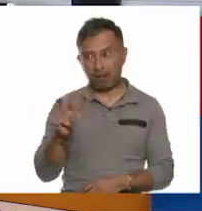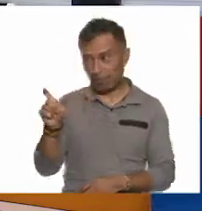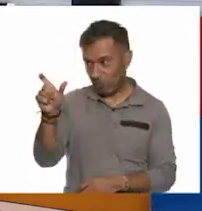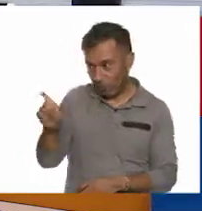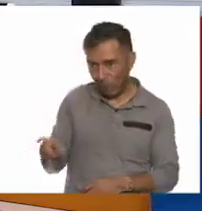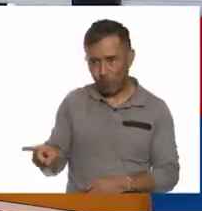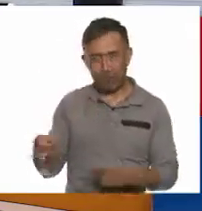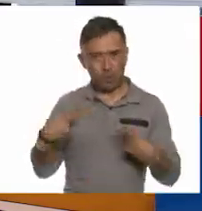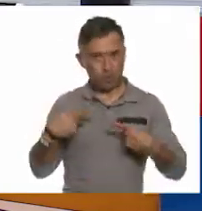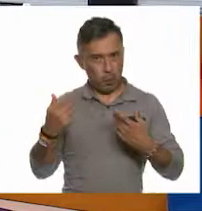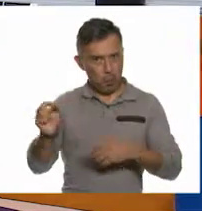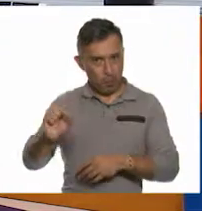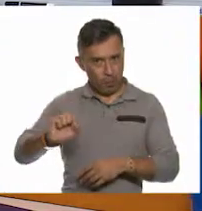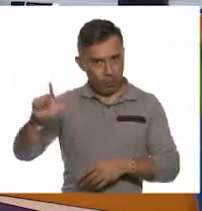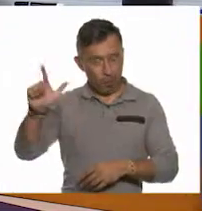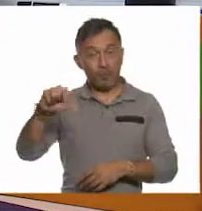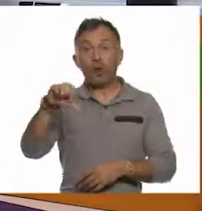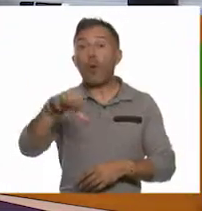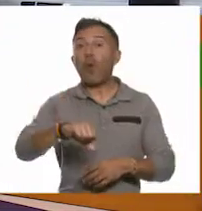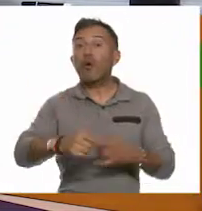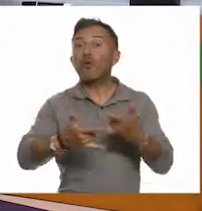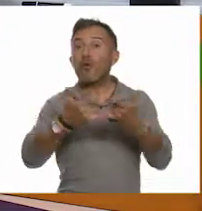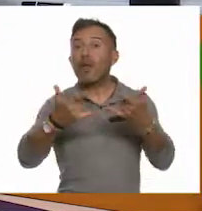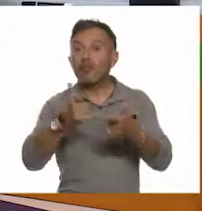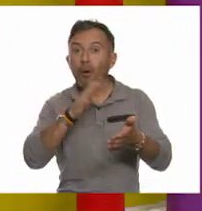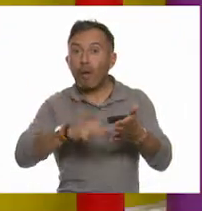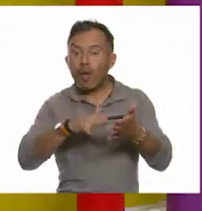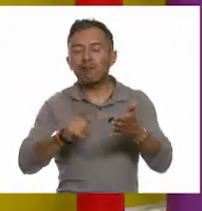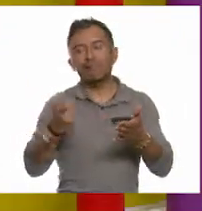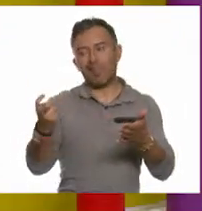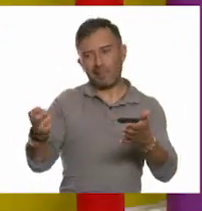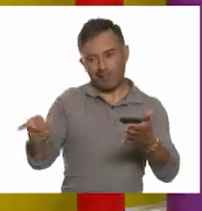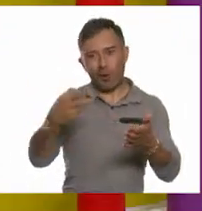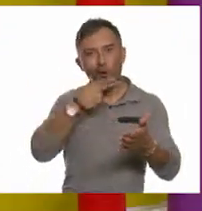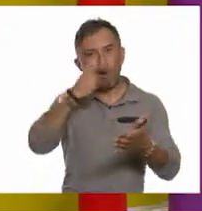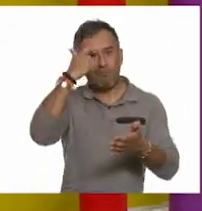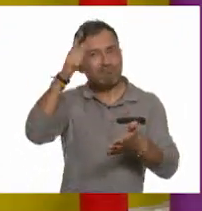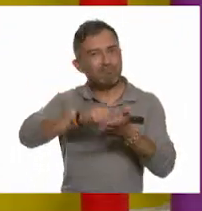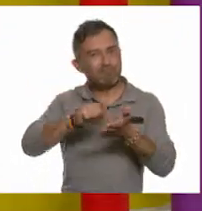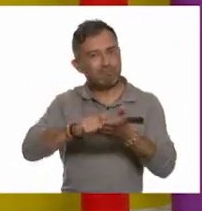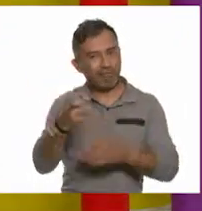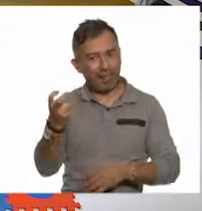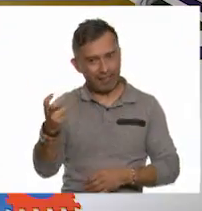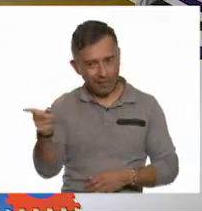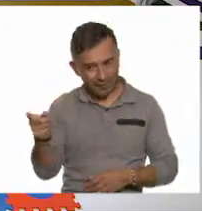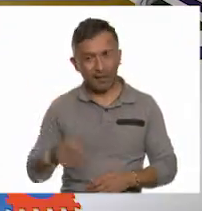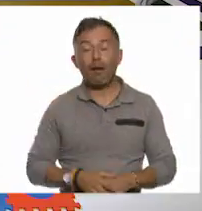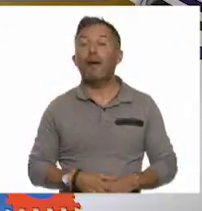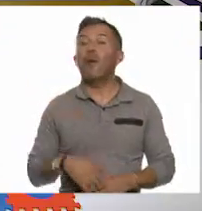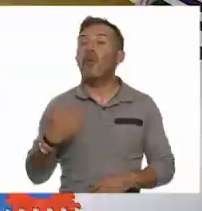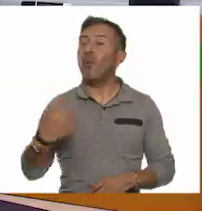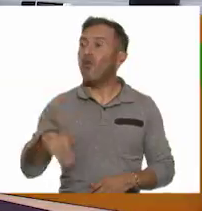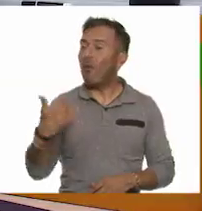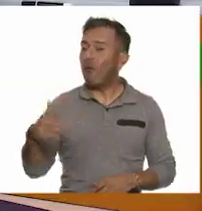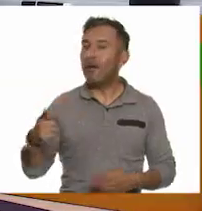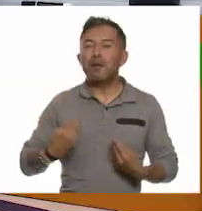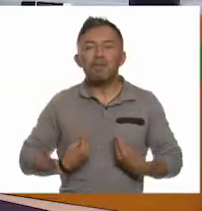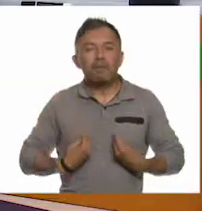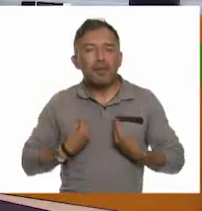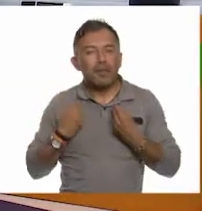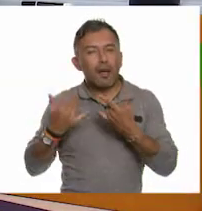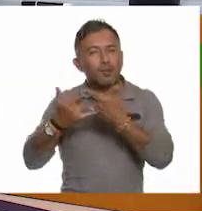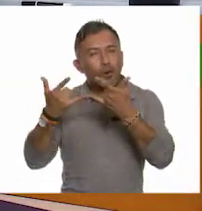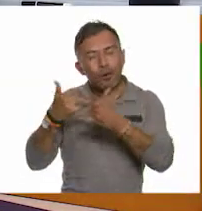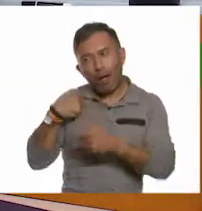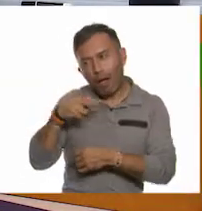el escritor del cuento que hoy vamos a leer. ¡Ay, qué emoción! Ya quiero leerlo. Y bueno, nos dio su biografía, nos dio varios elementos